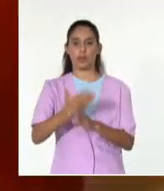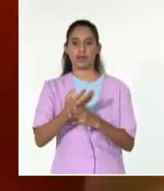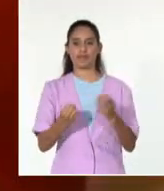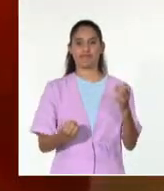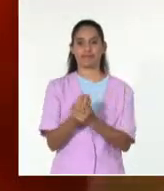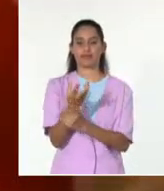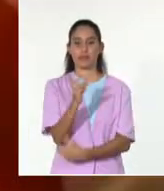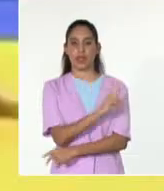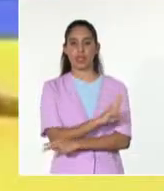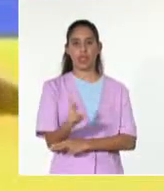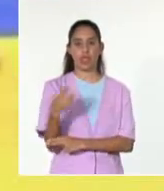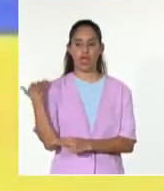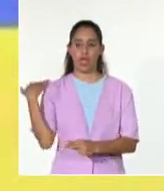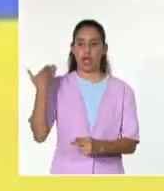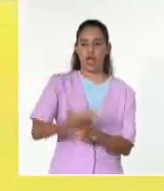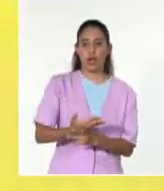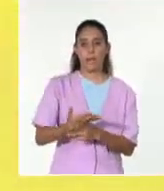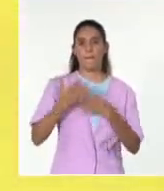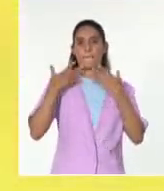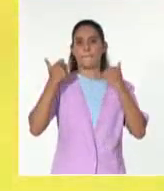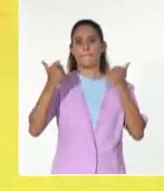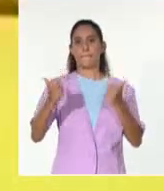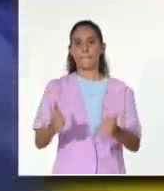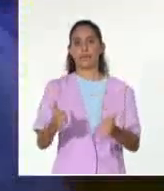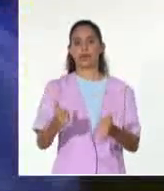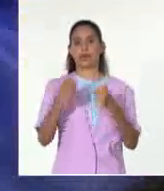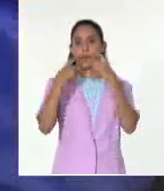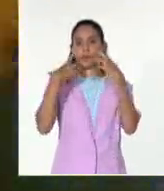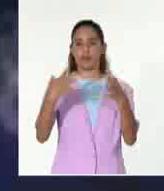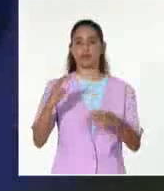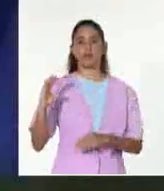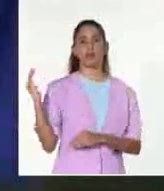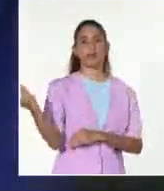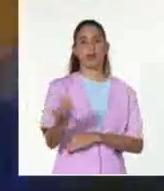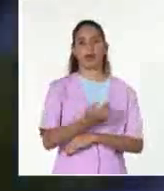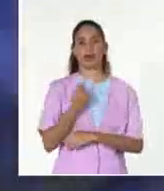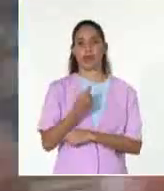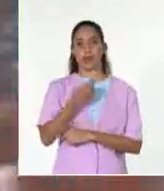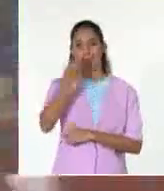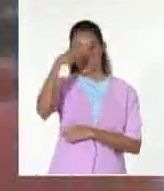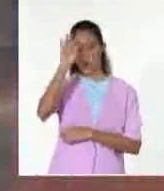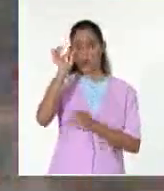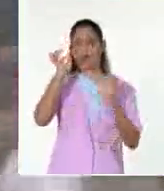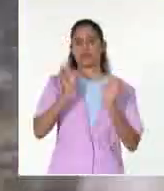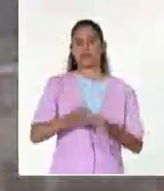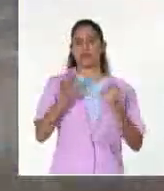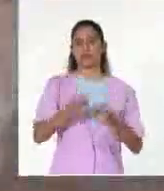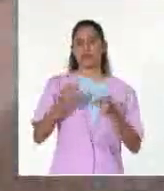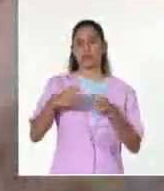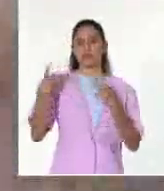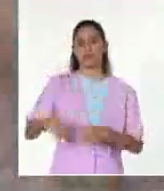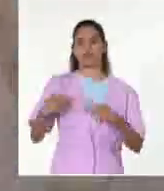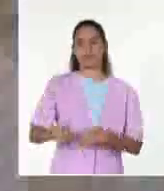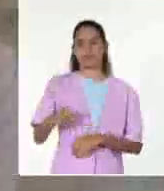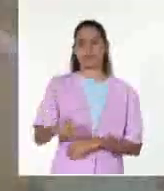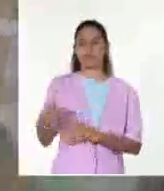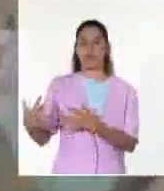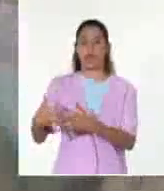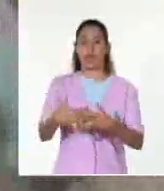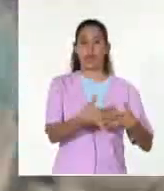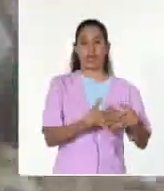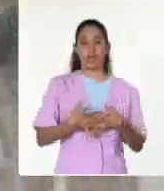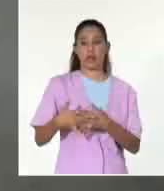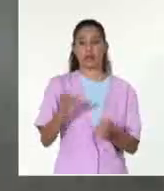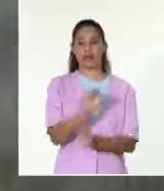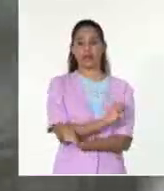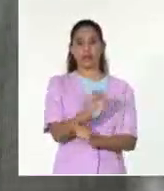hazaña. Sobre todo cuando se trata de un país del tercer mundo, bloqueado por demás enfrentando a naciones con altos niveles